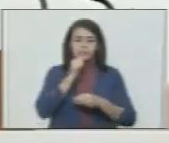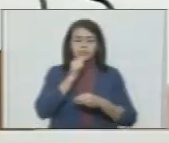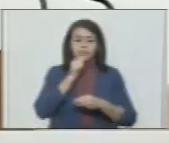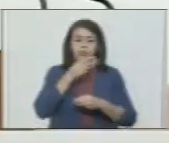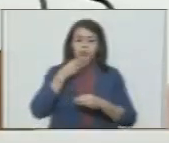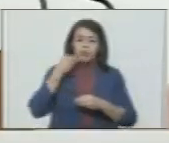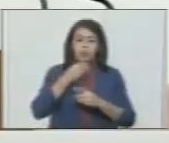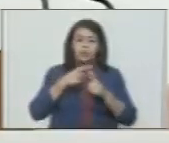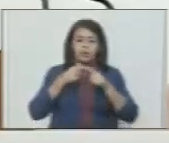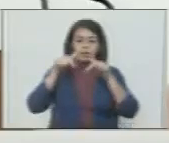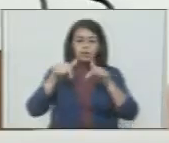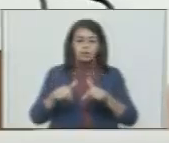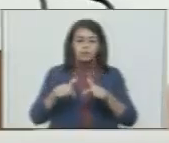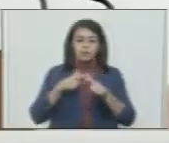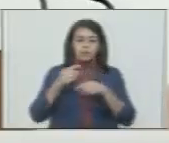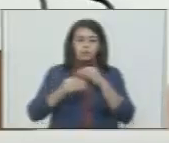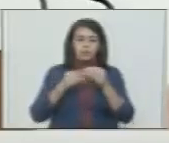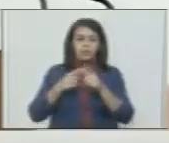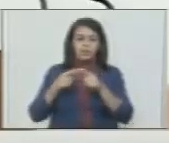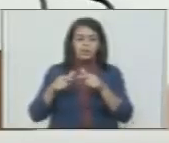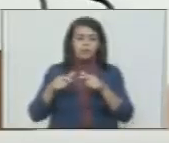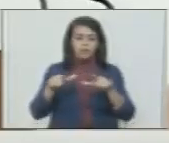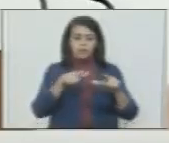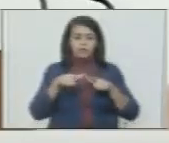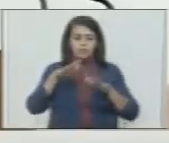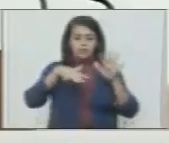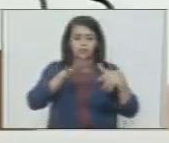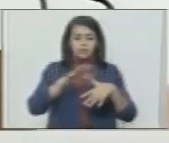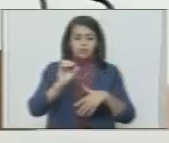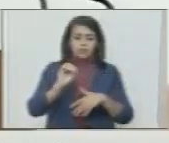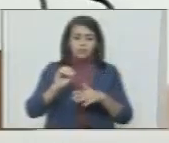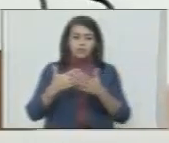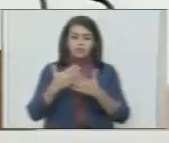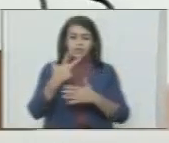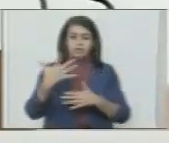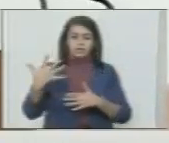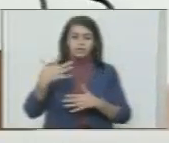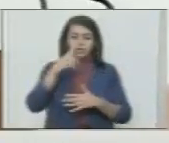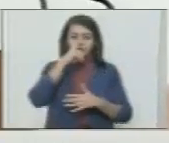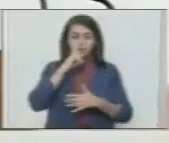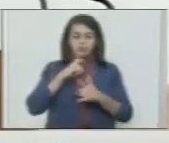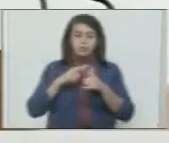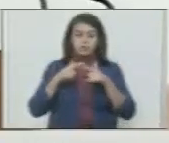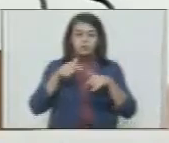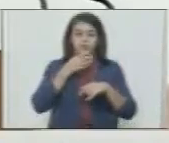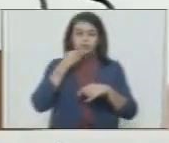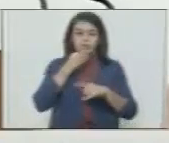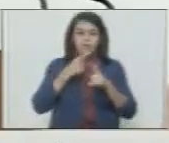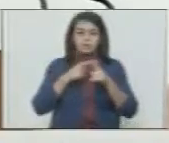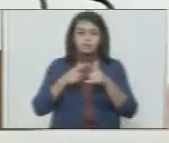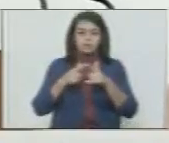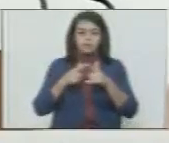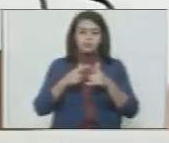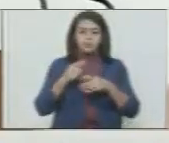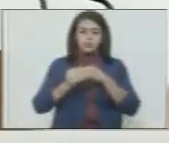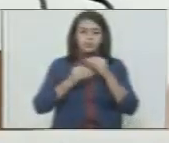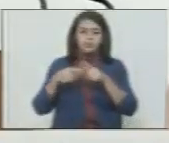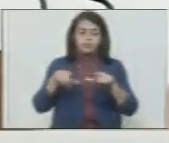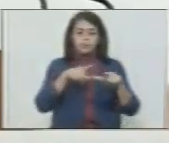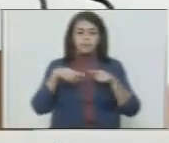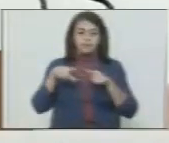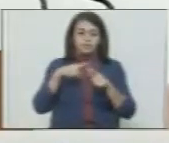¿Quiénes son los jóvenes que hoy tienen entre 15 y 35 años? Son los jóvenes